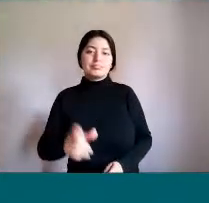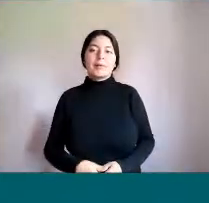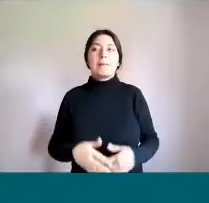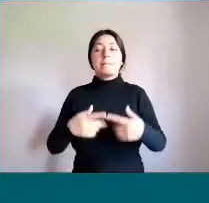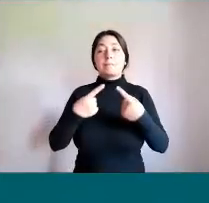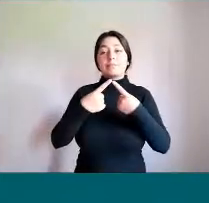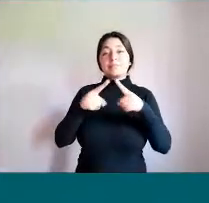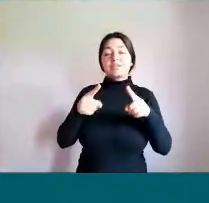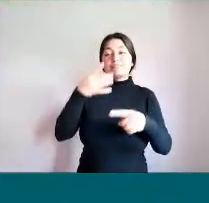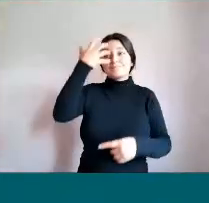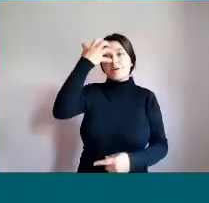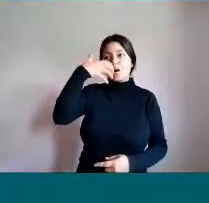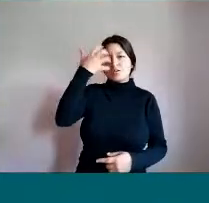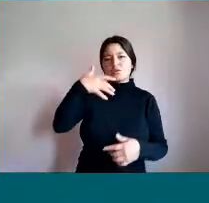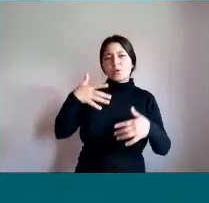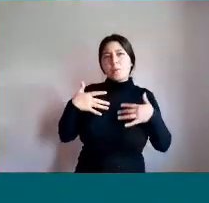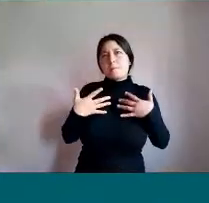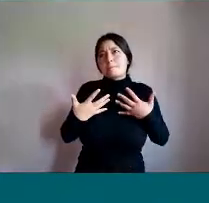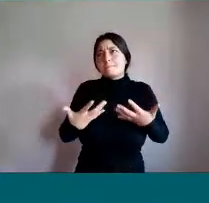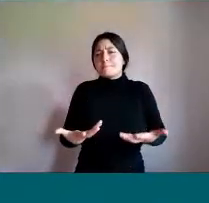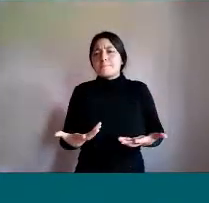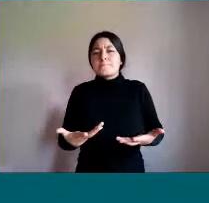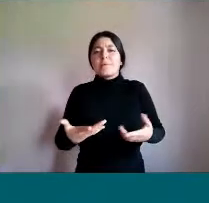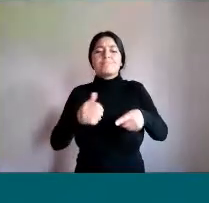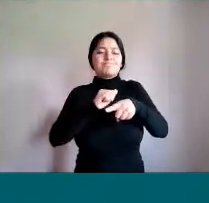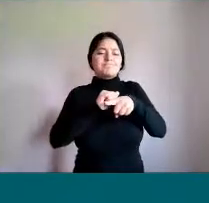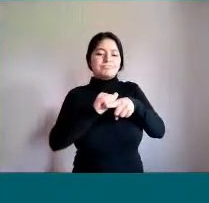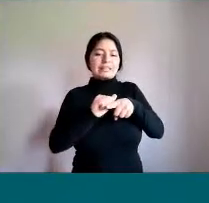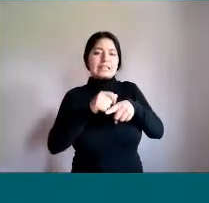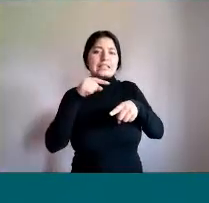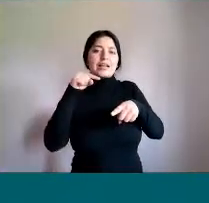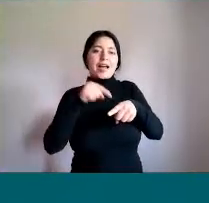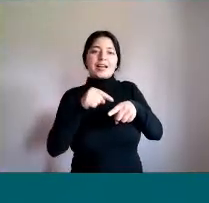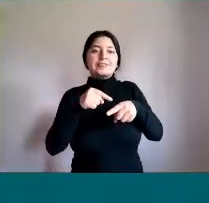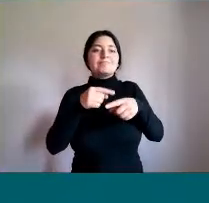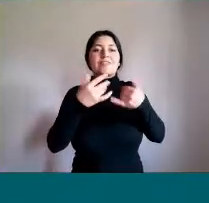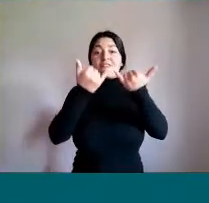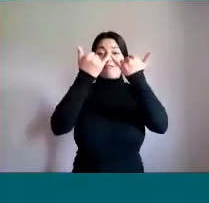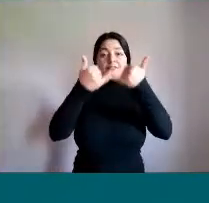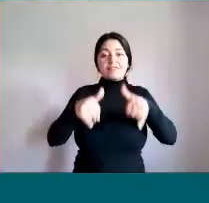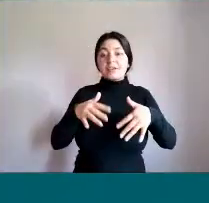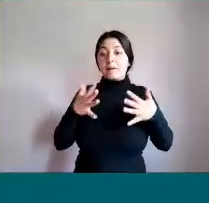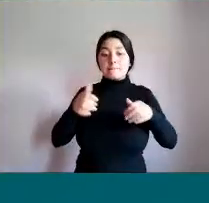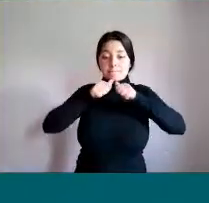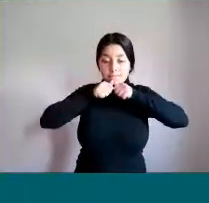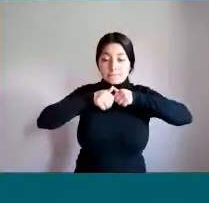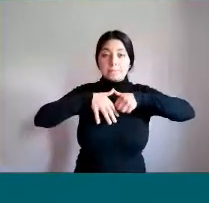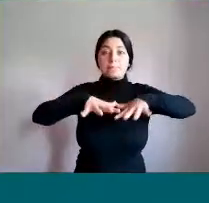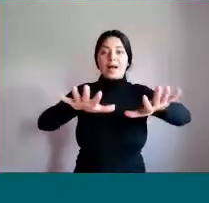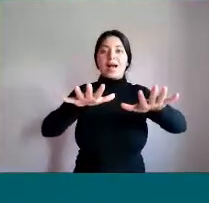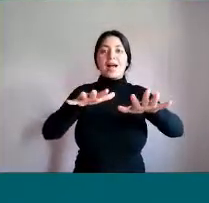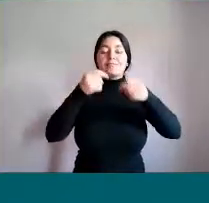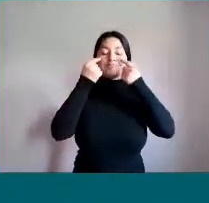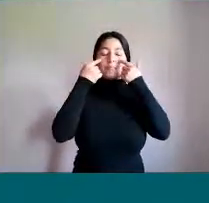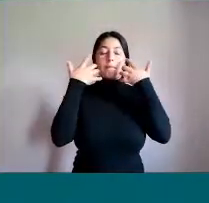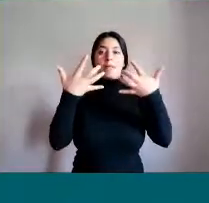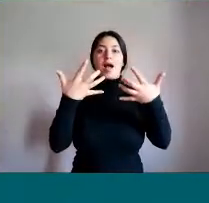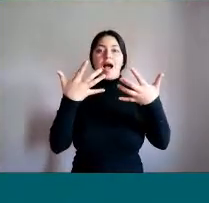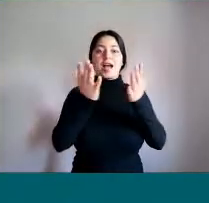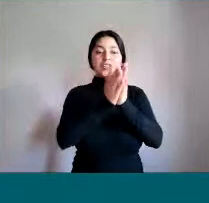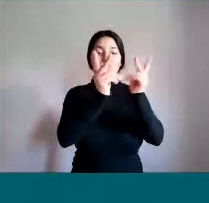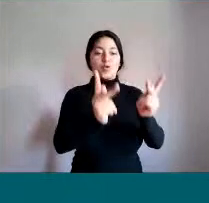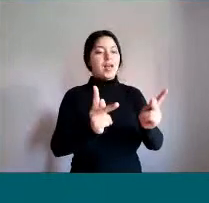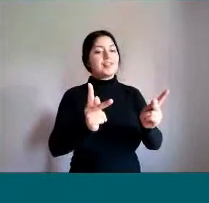cual se quedaba como estas prácticas sin terminar de generar el impacto que pretendíamos lo